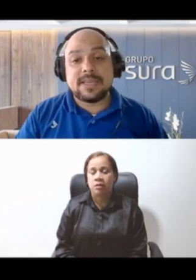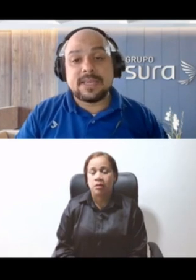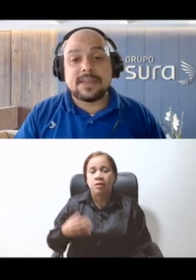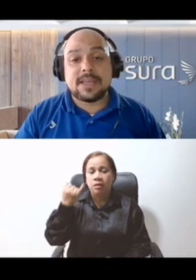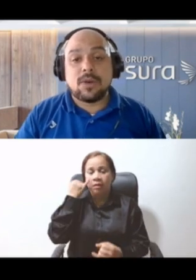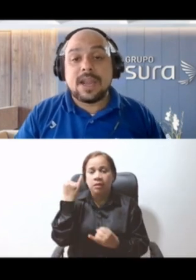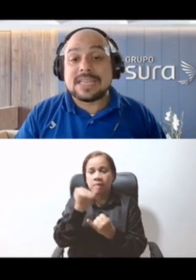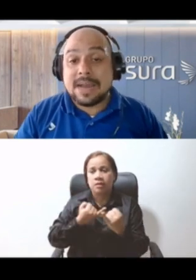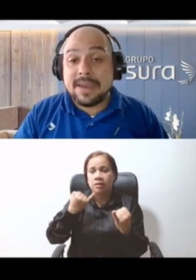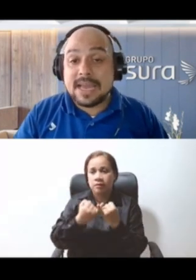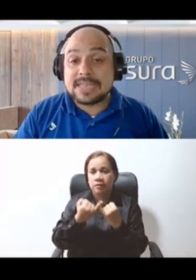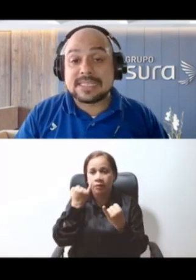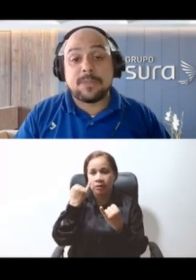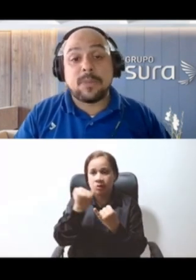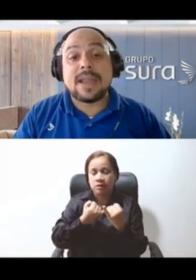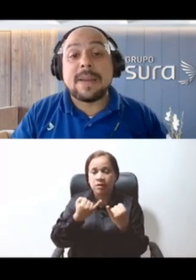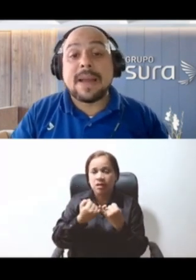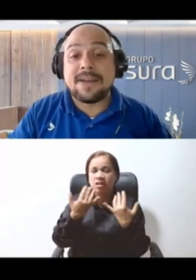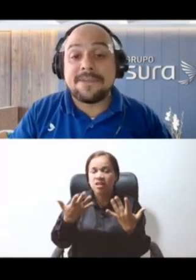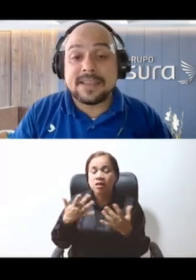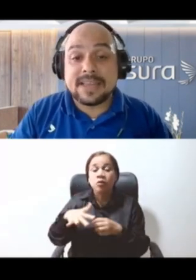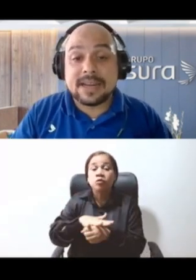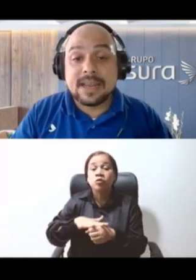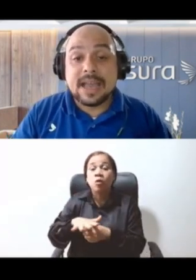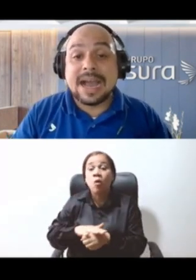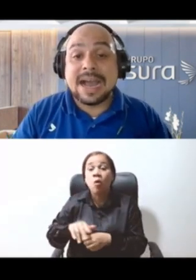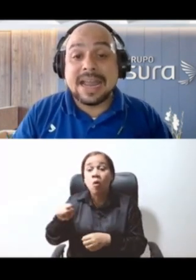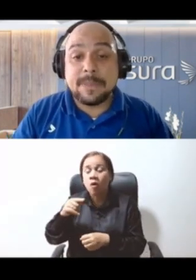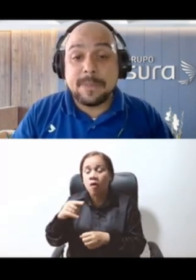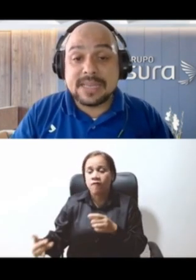Identificar sistemáticamente todas las amenazas que puedan